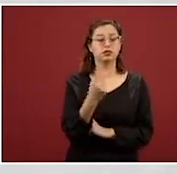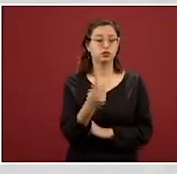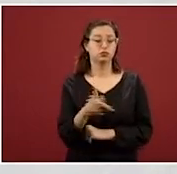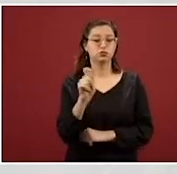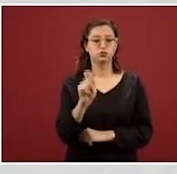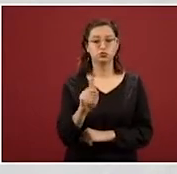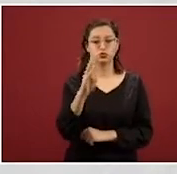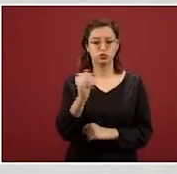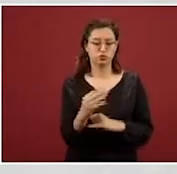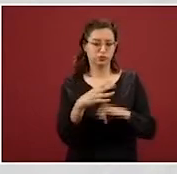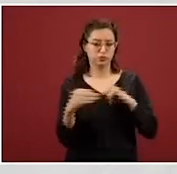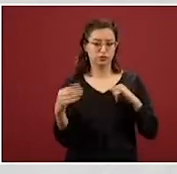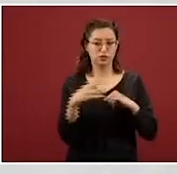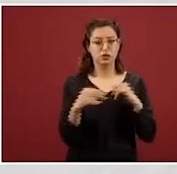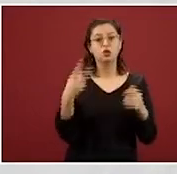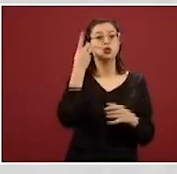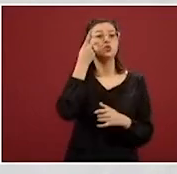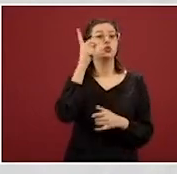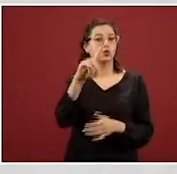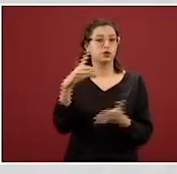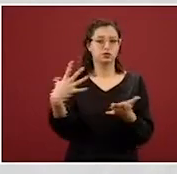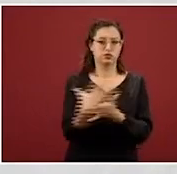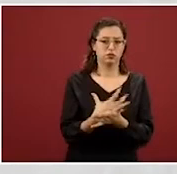22.09 pesos por litro, un margen de